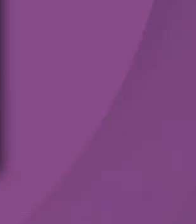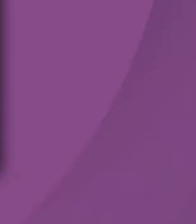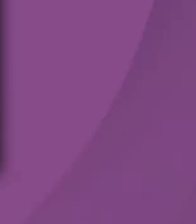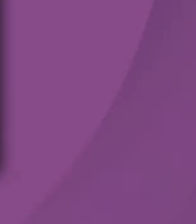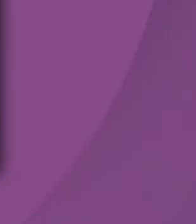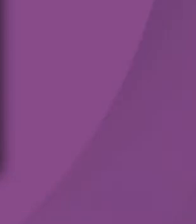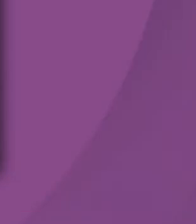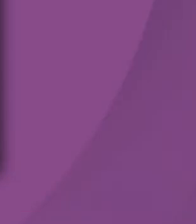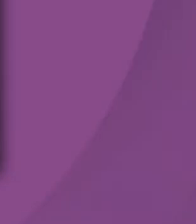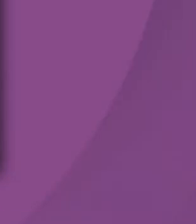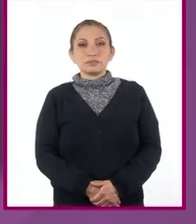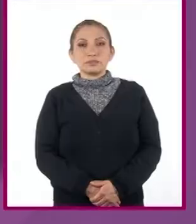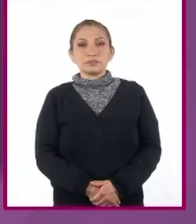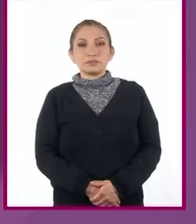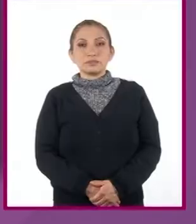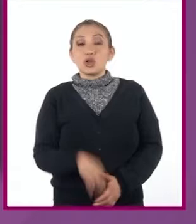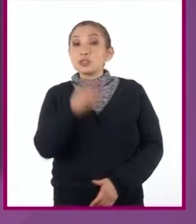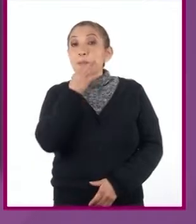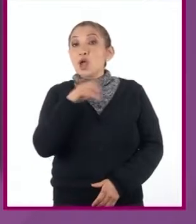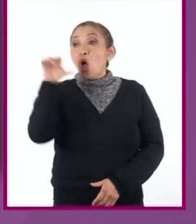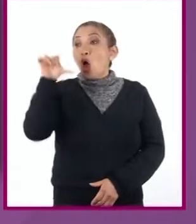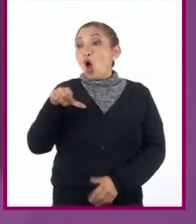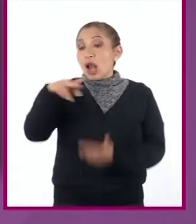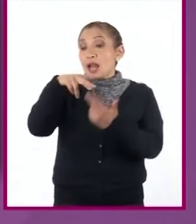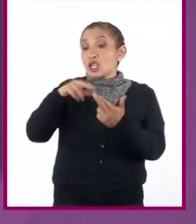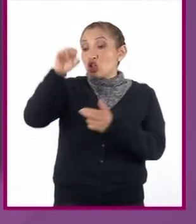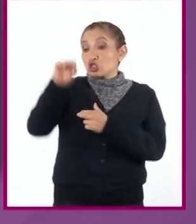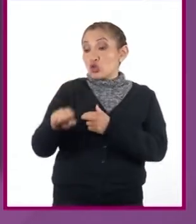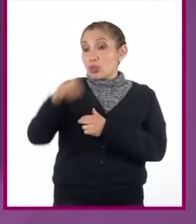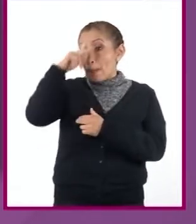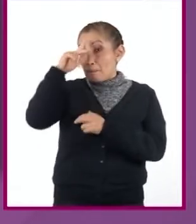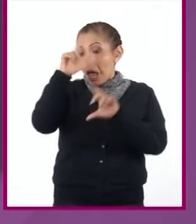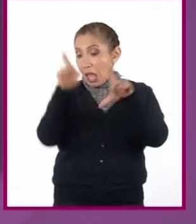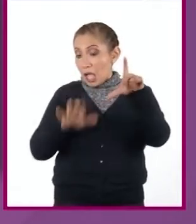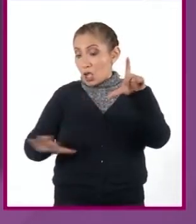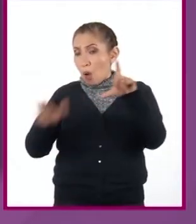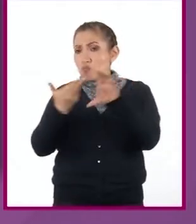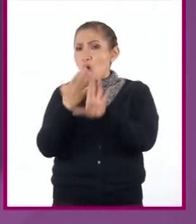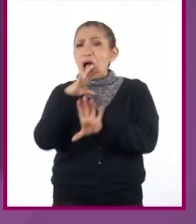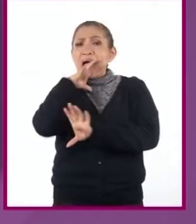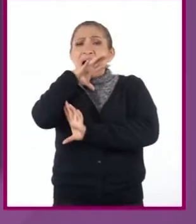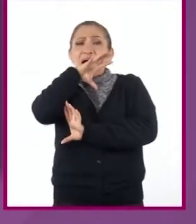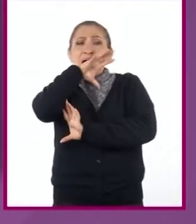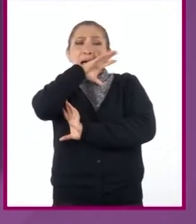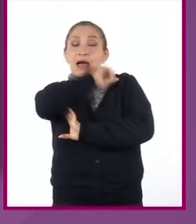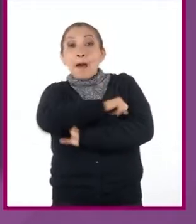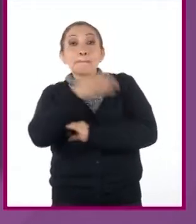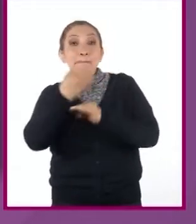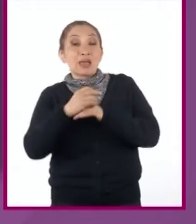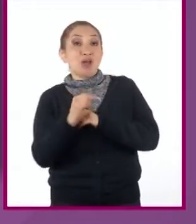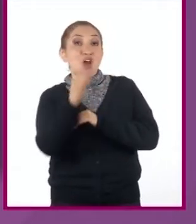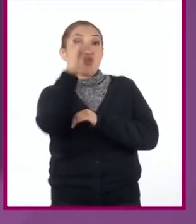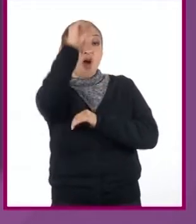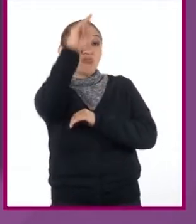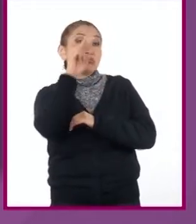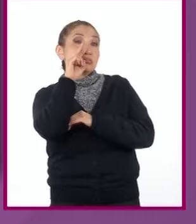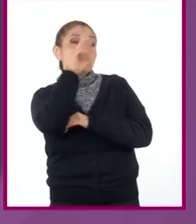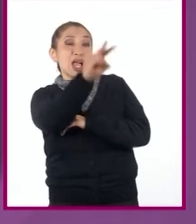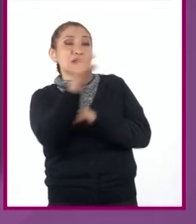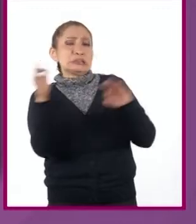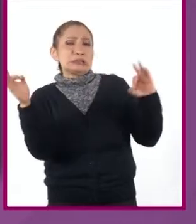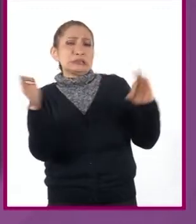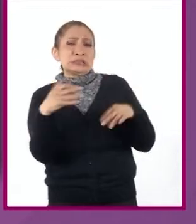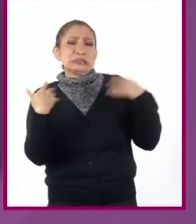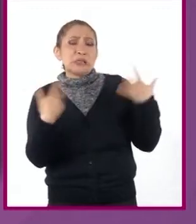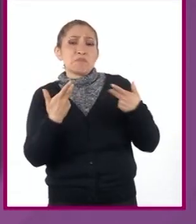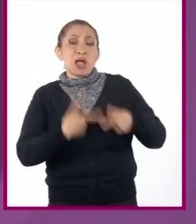Nos informan que el día de hoy, en la región sur de nuestro país, estará muy caluroso, mientras que en el norte hará tanto frío